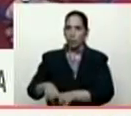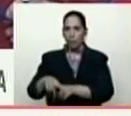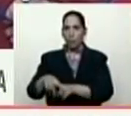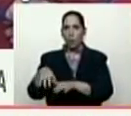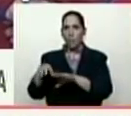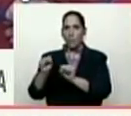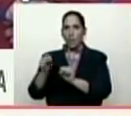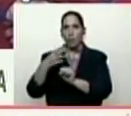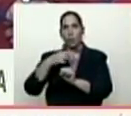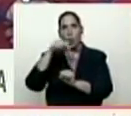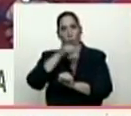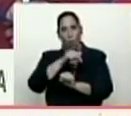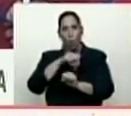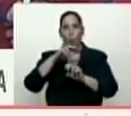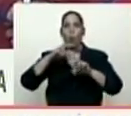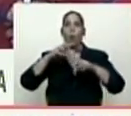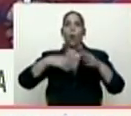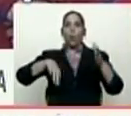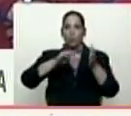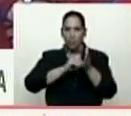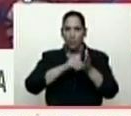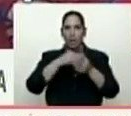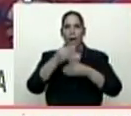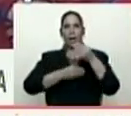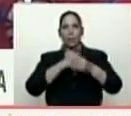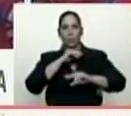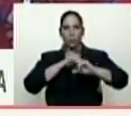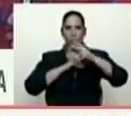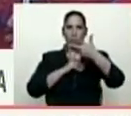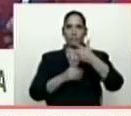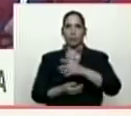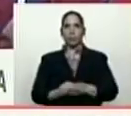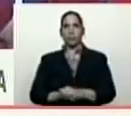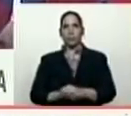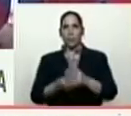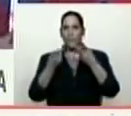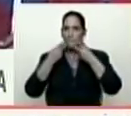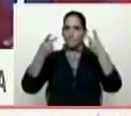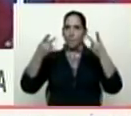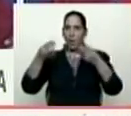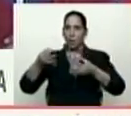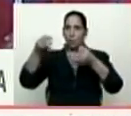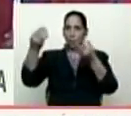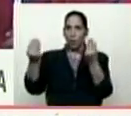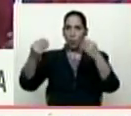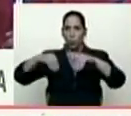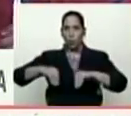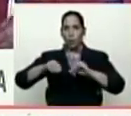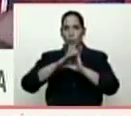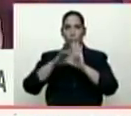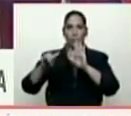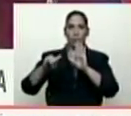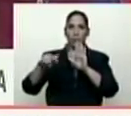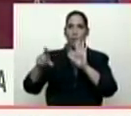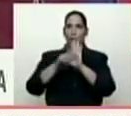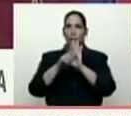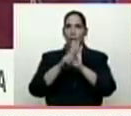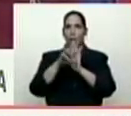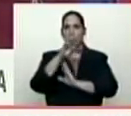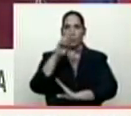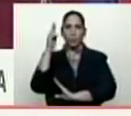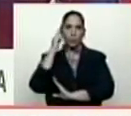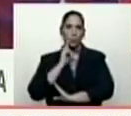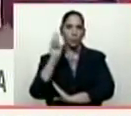hoy nuevamente lo haremos. Tercero, publíquese el presente acuerdo constituyente en la Gaceta Oficial de la